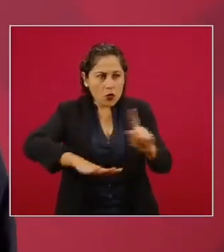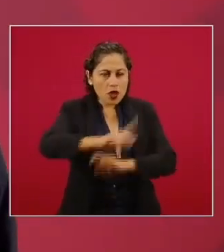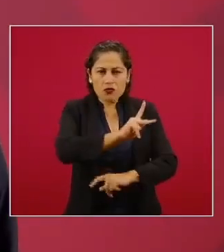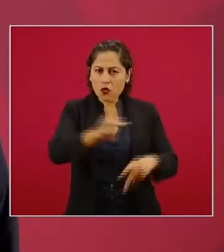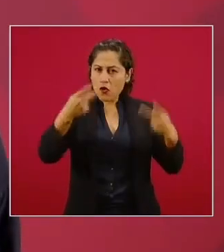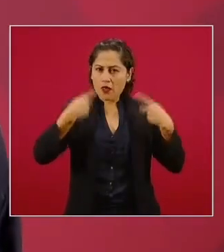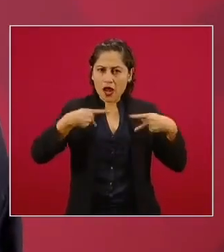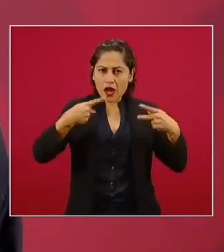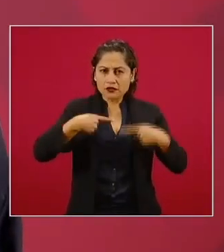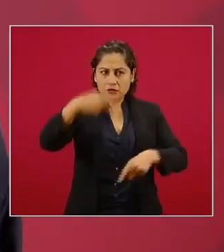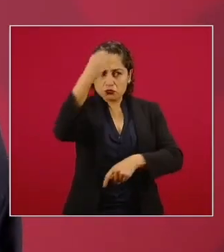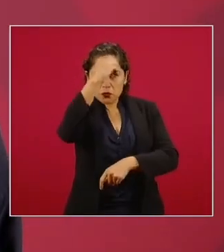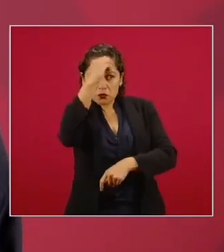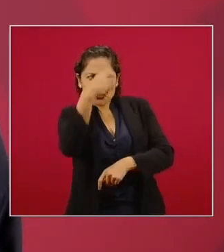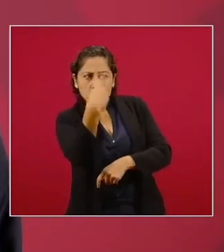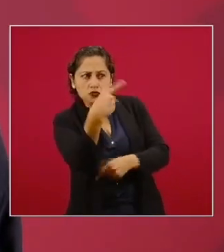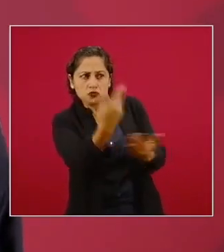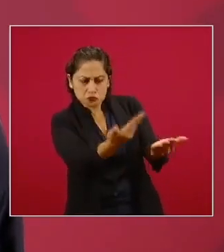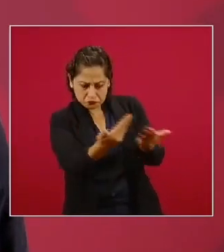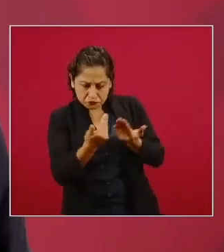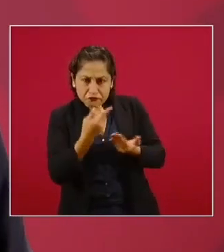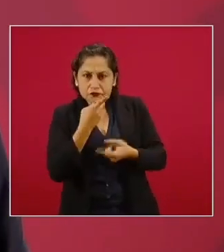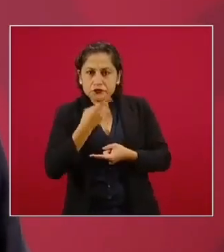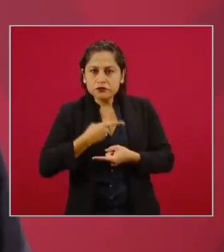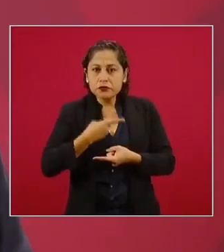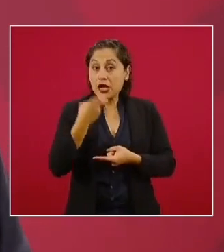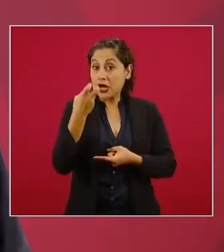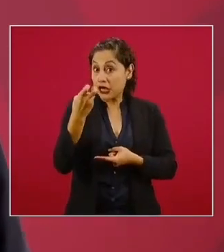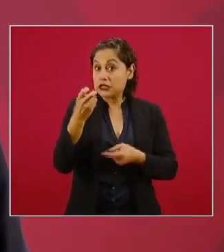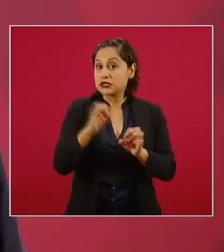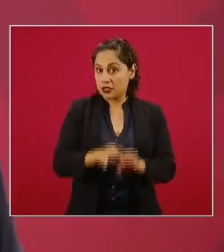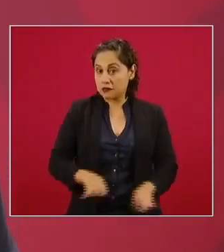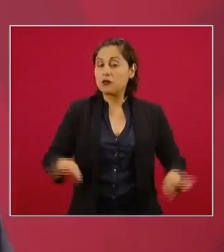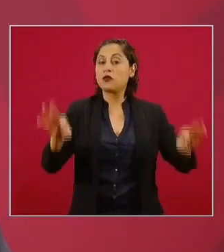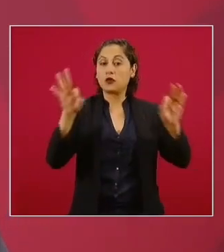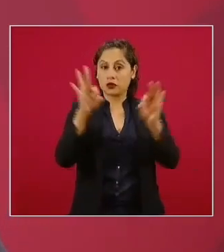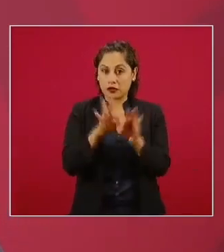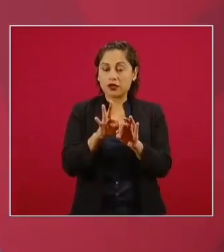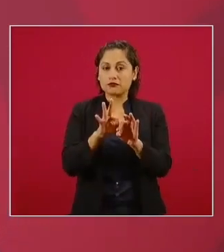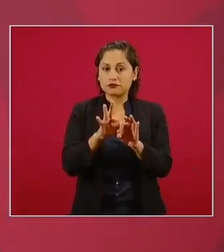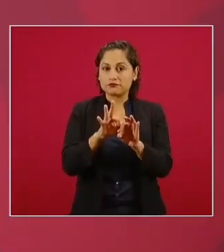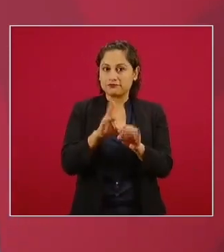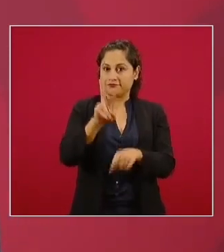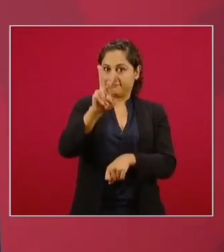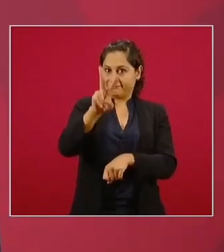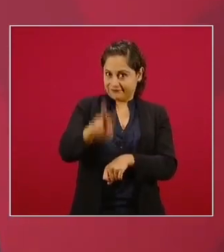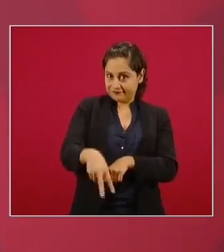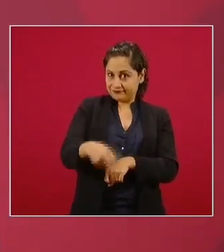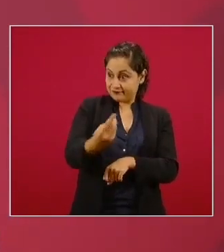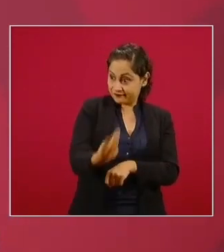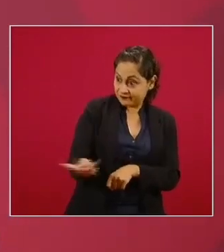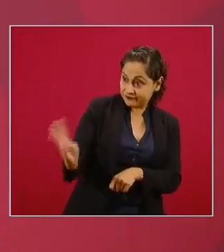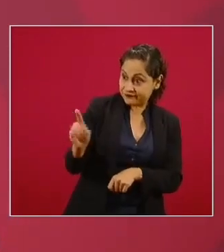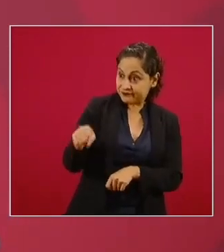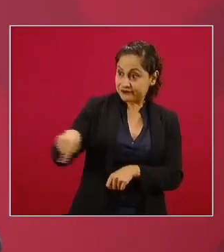mexicanos sobre este asunto. Están muy enojados los intelectuales